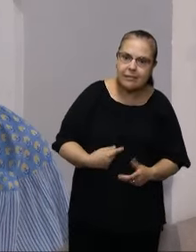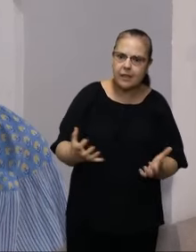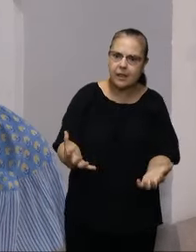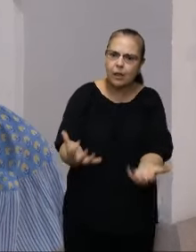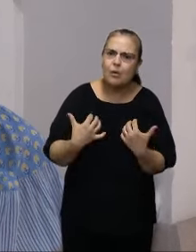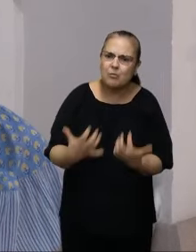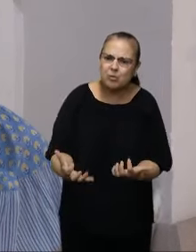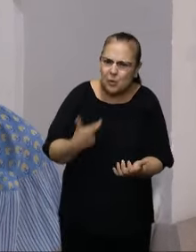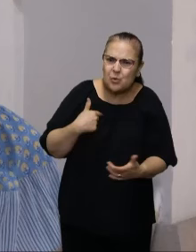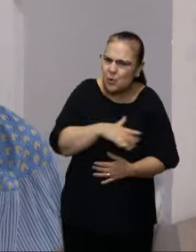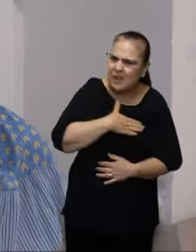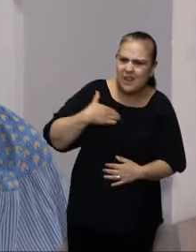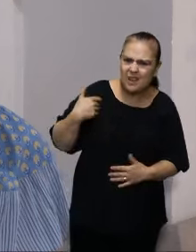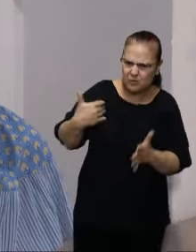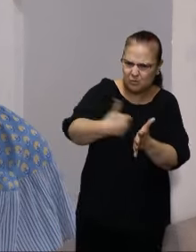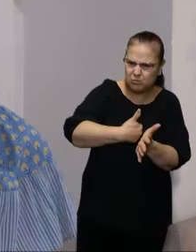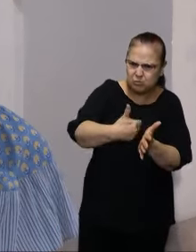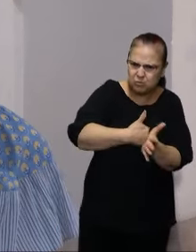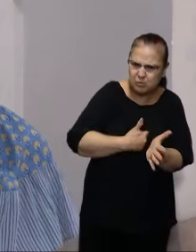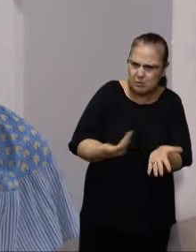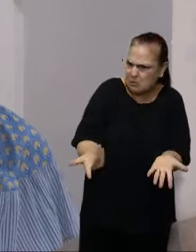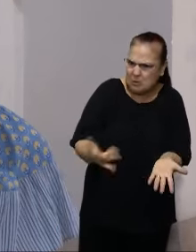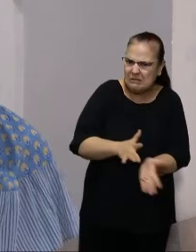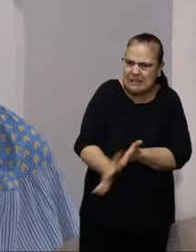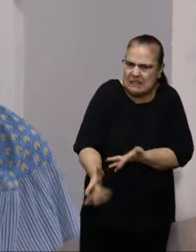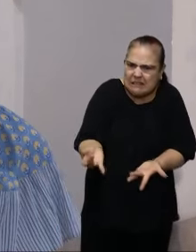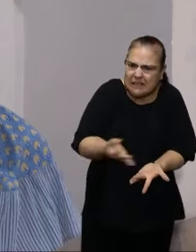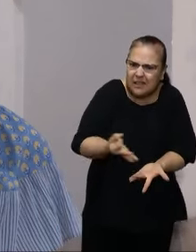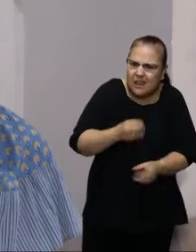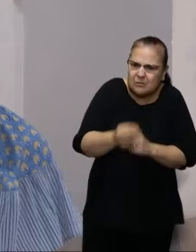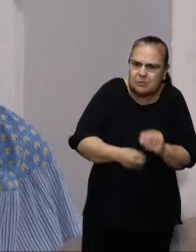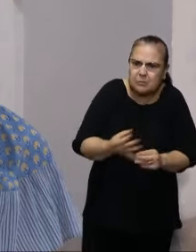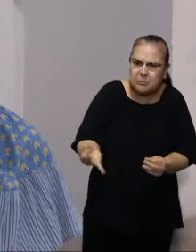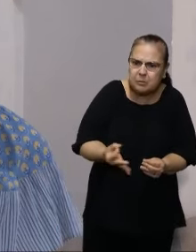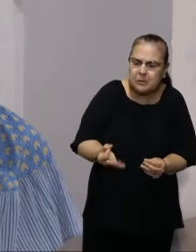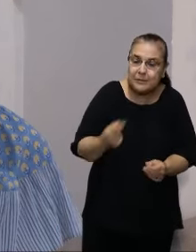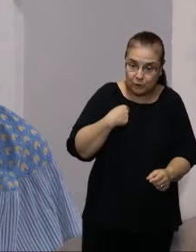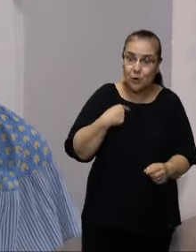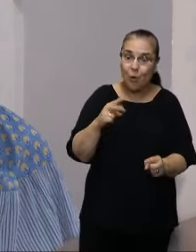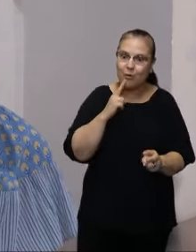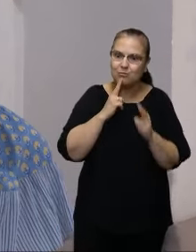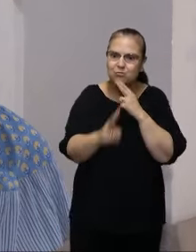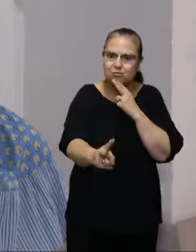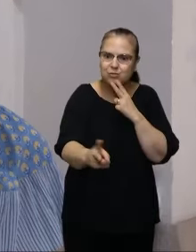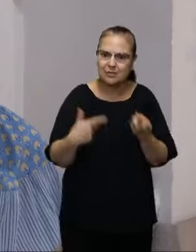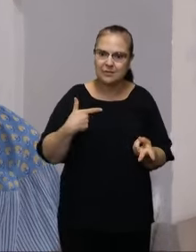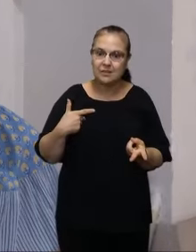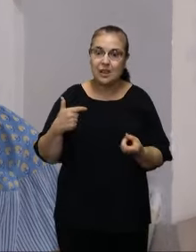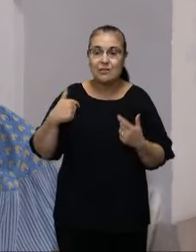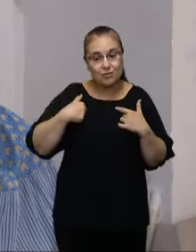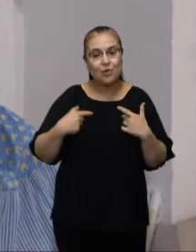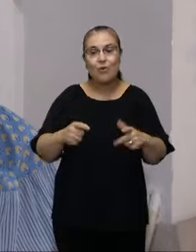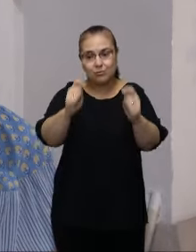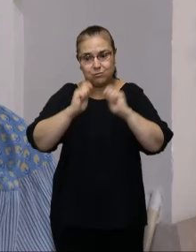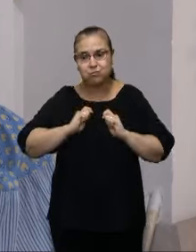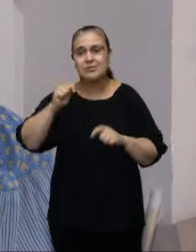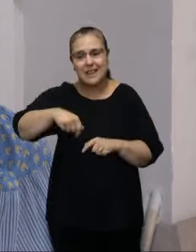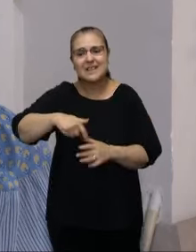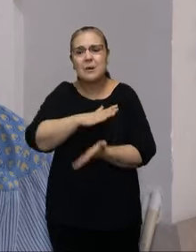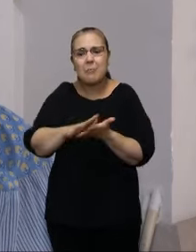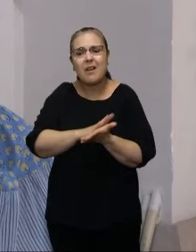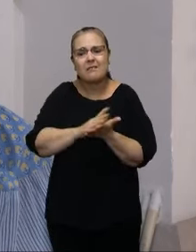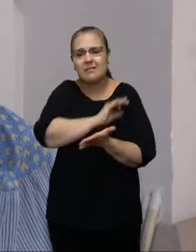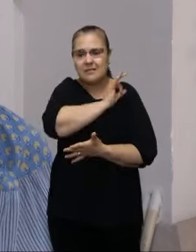¿quieres explicarnos qué significa lo que estás haciendo? Le respondí, he recibido esta palabra del